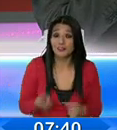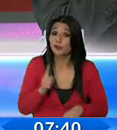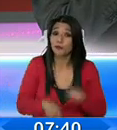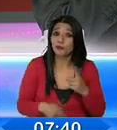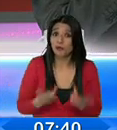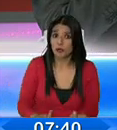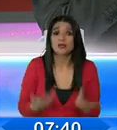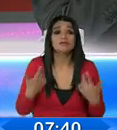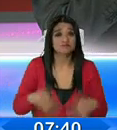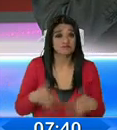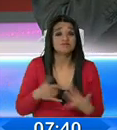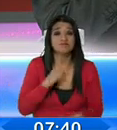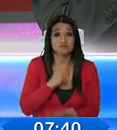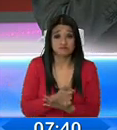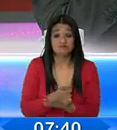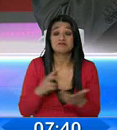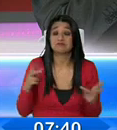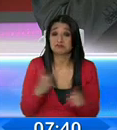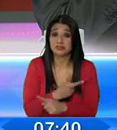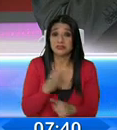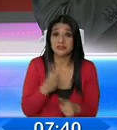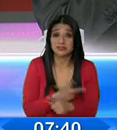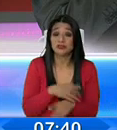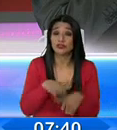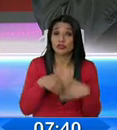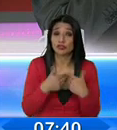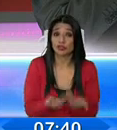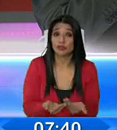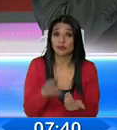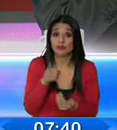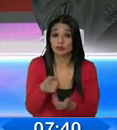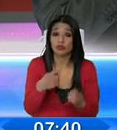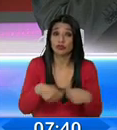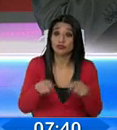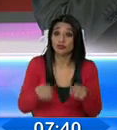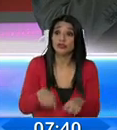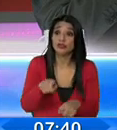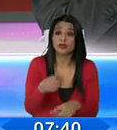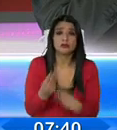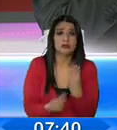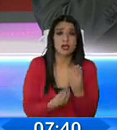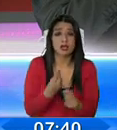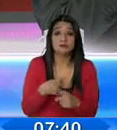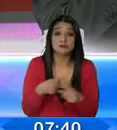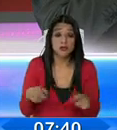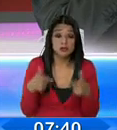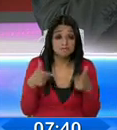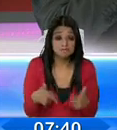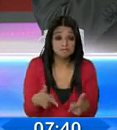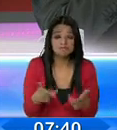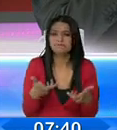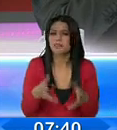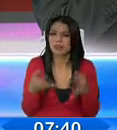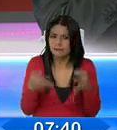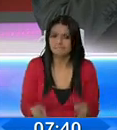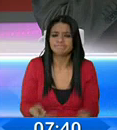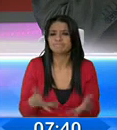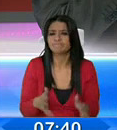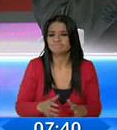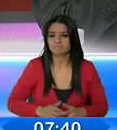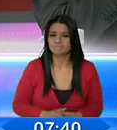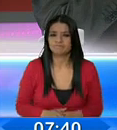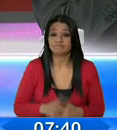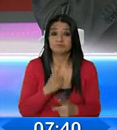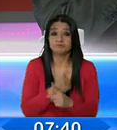tenido consecuencias muy serias en el licenciamiento de las condiciones contractuales sin un seguimiento oportuno. Es